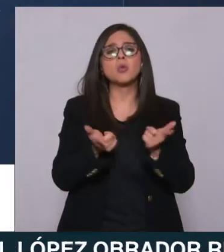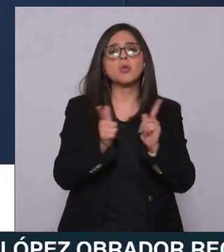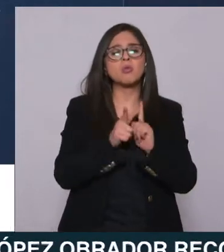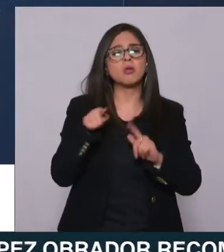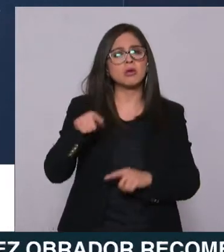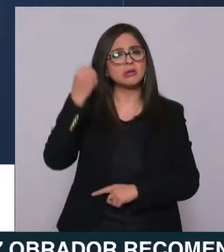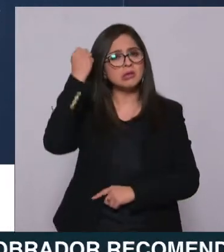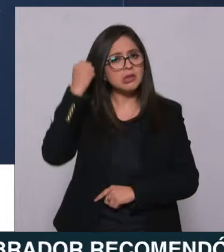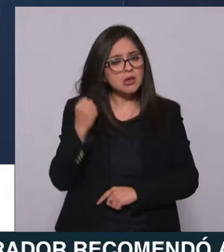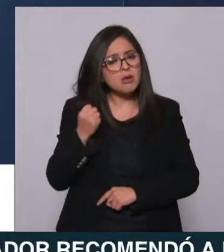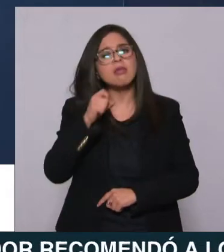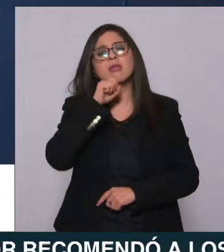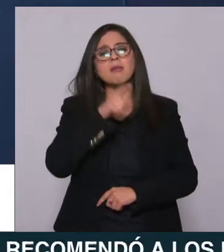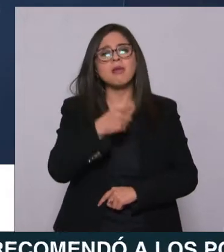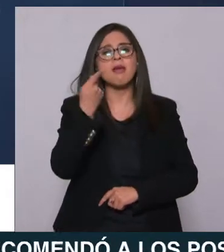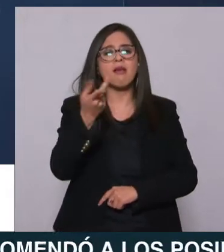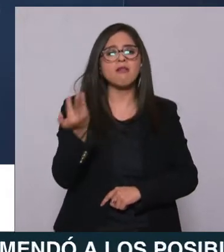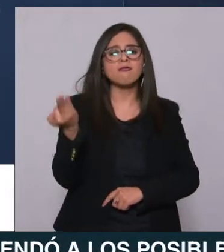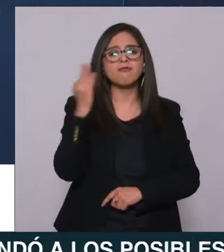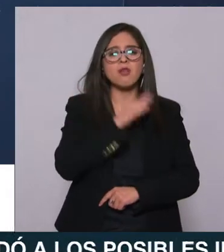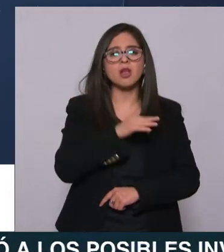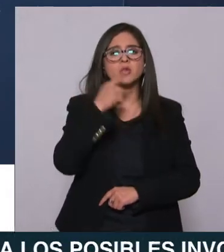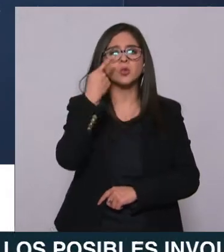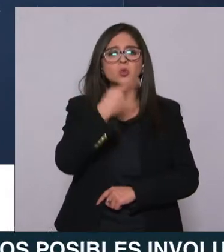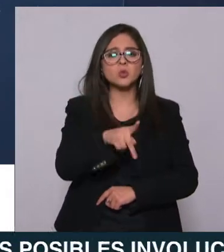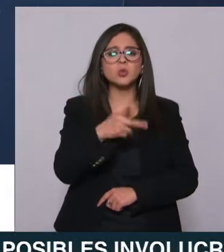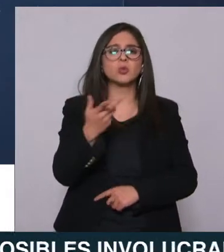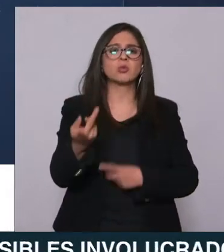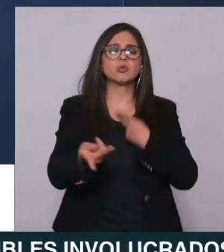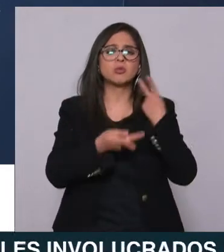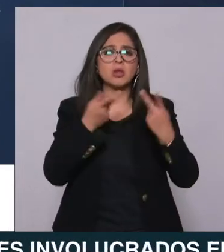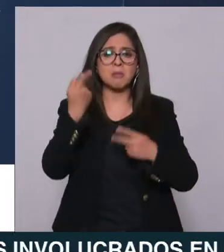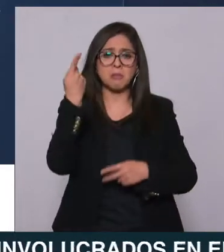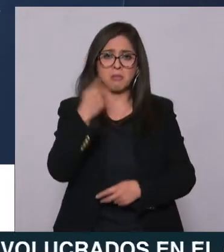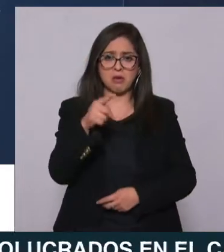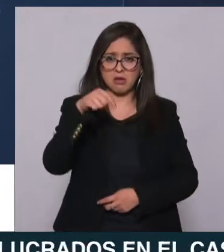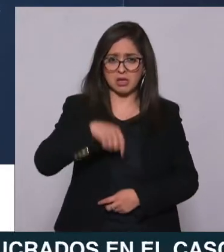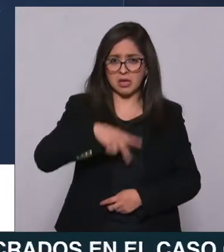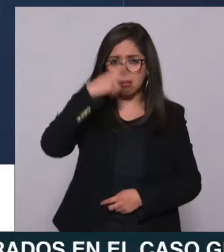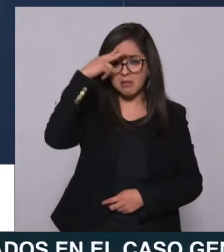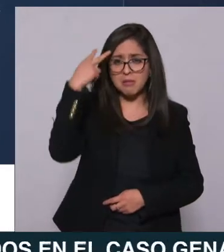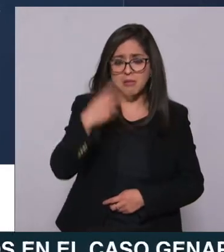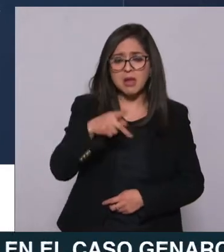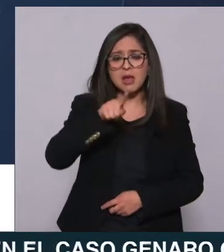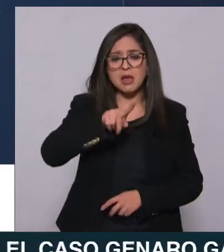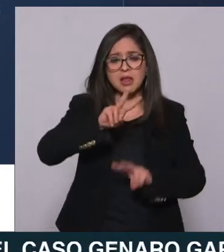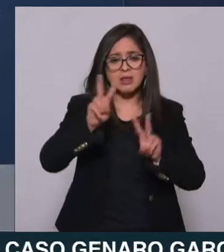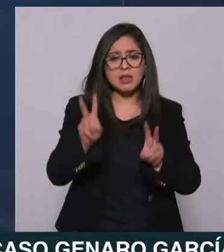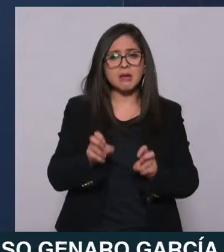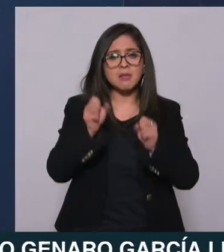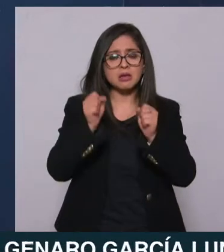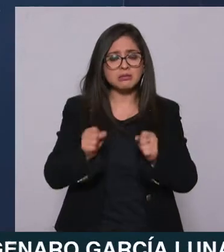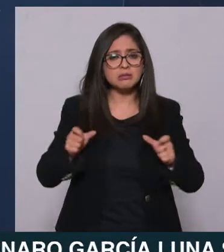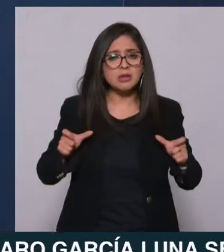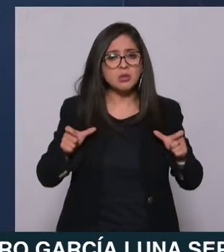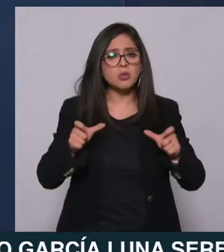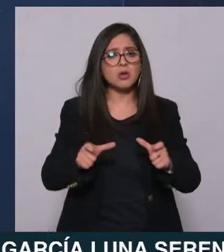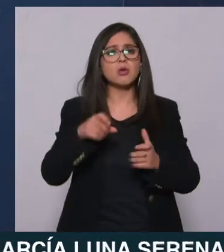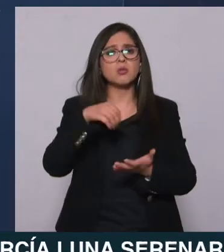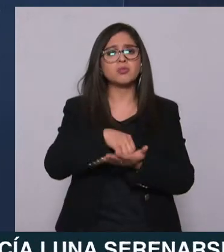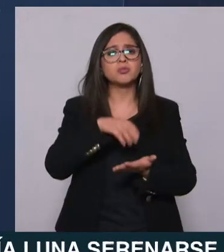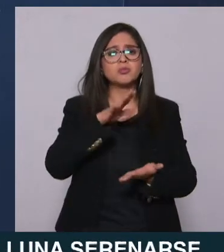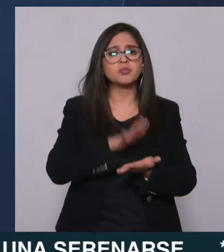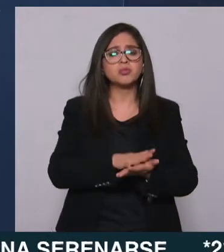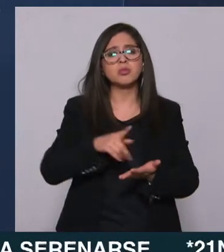de falsedad en sus declaraciones. Y digo que el Estado mexicano y su aparato de seguridad serán puestos en el banquillo de